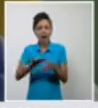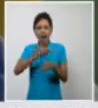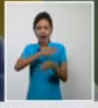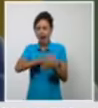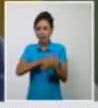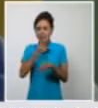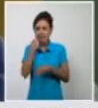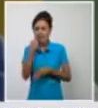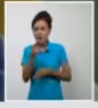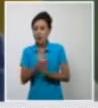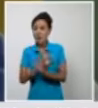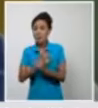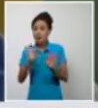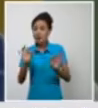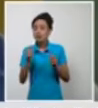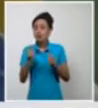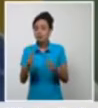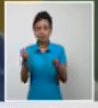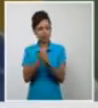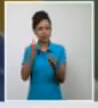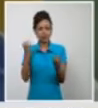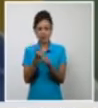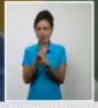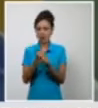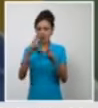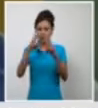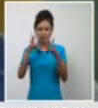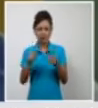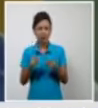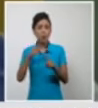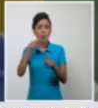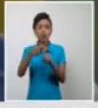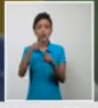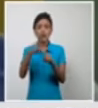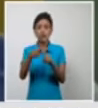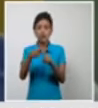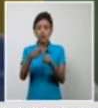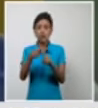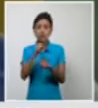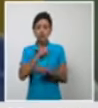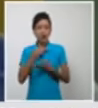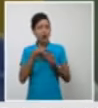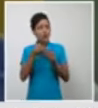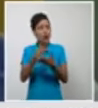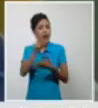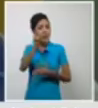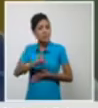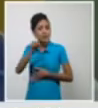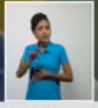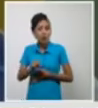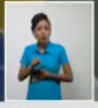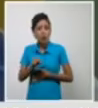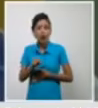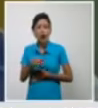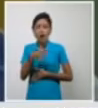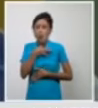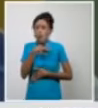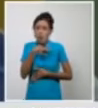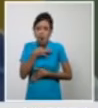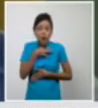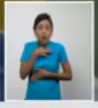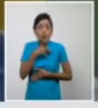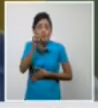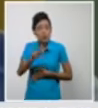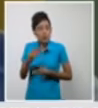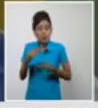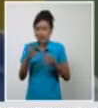su profesionalismo, que vinieron a estrenar en los lugares donde estaban los focos de la pandemia, pues